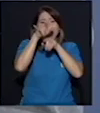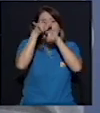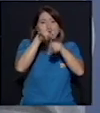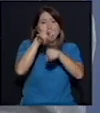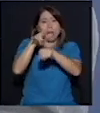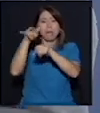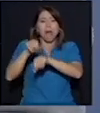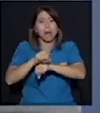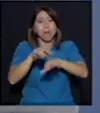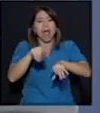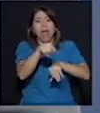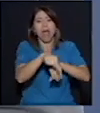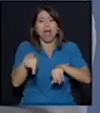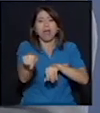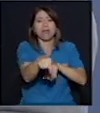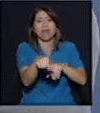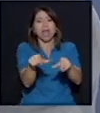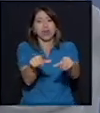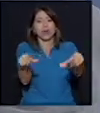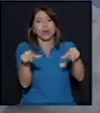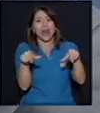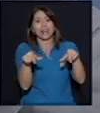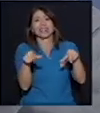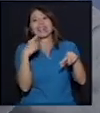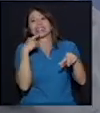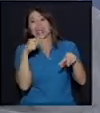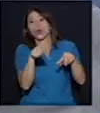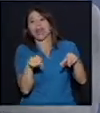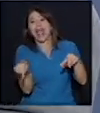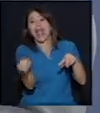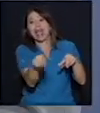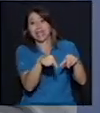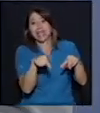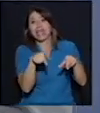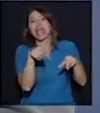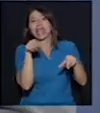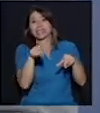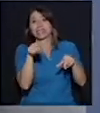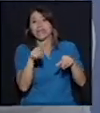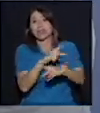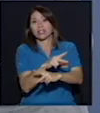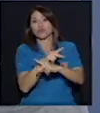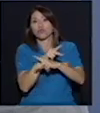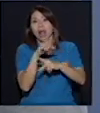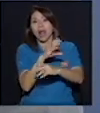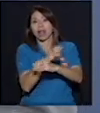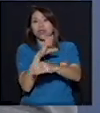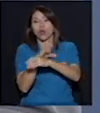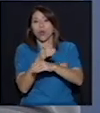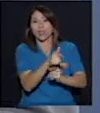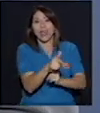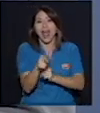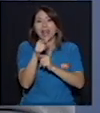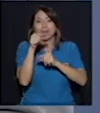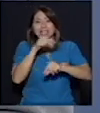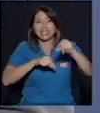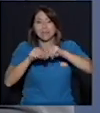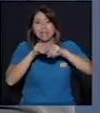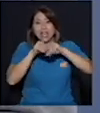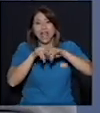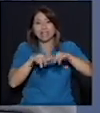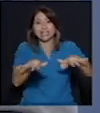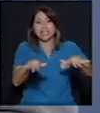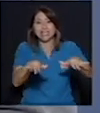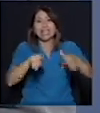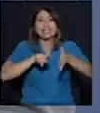los puntos en donde la inteligencia les indicó que ahí estaba la producción y el resguardo de las armas químicas. Es decir, un ataque despiadado